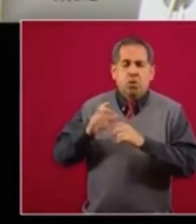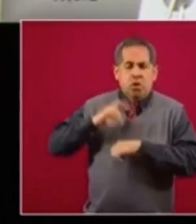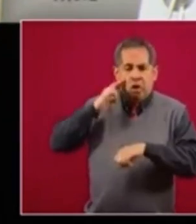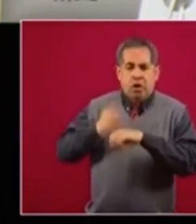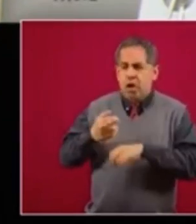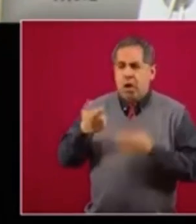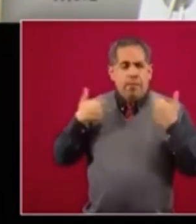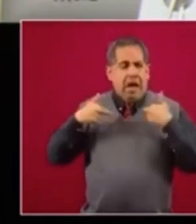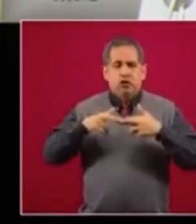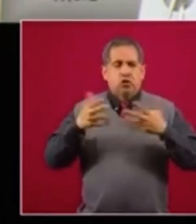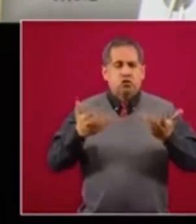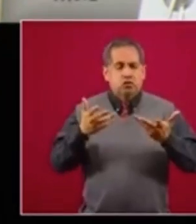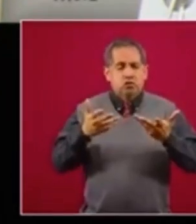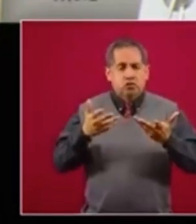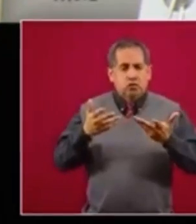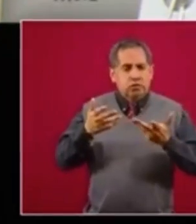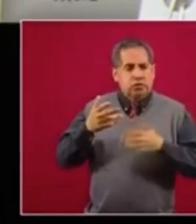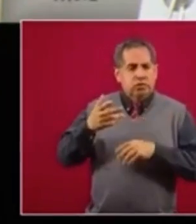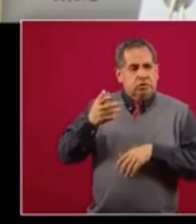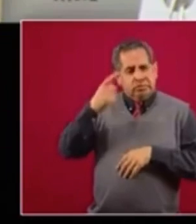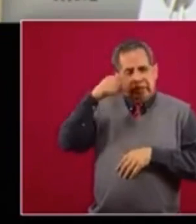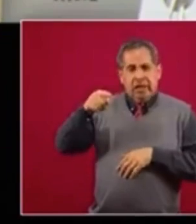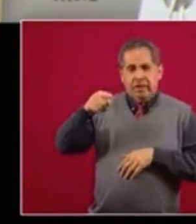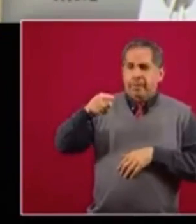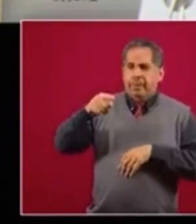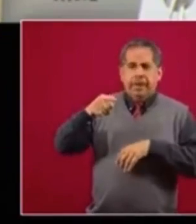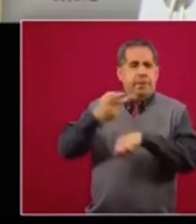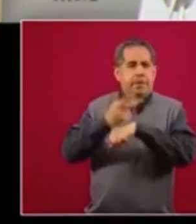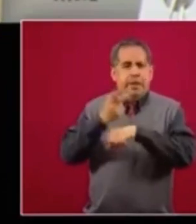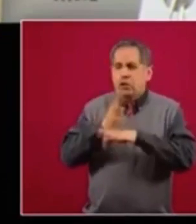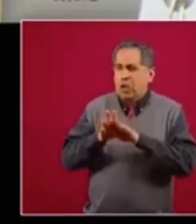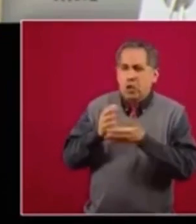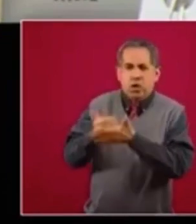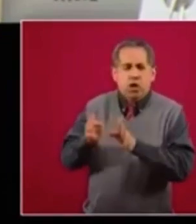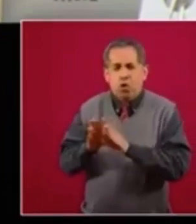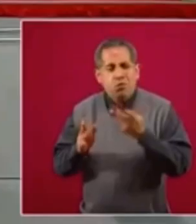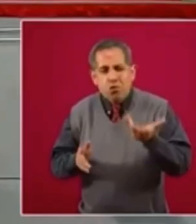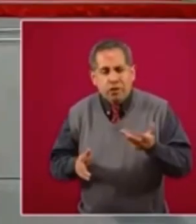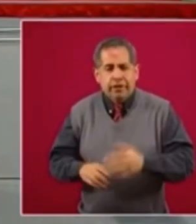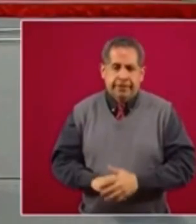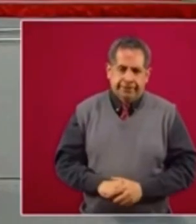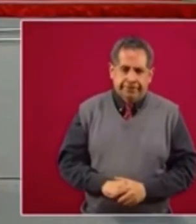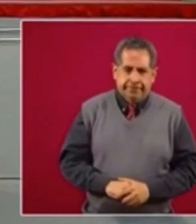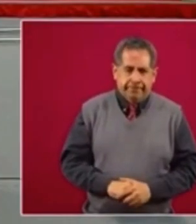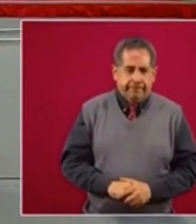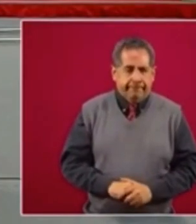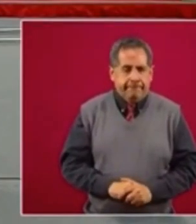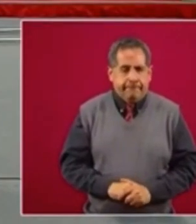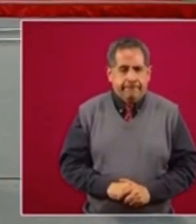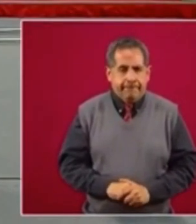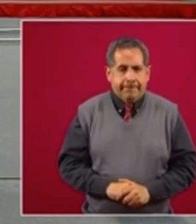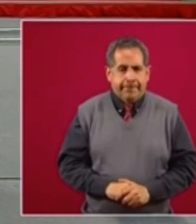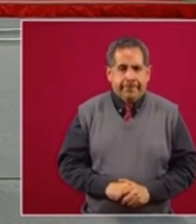presente de los profesores del nivel medio superior para auxiliar estas clases? Sí, las